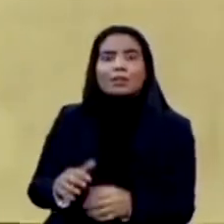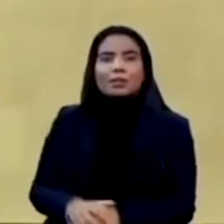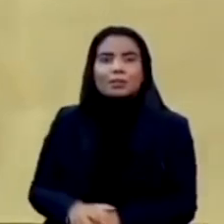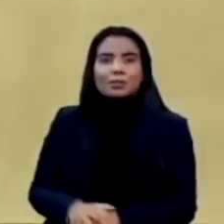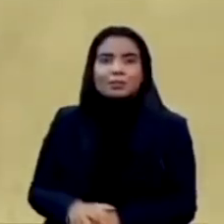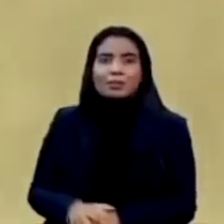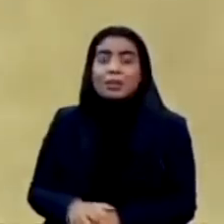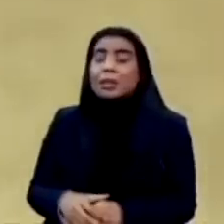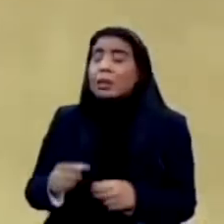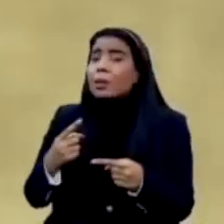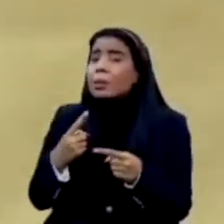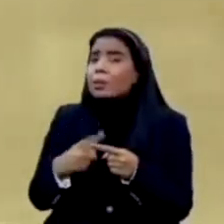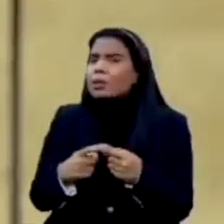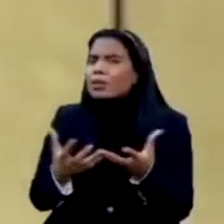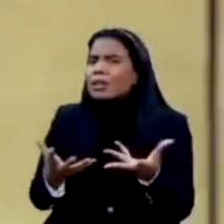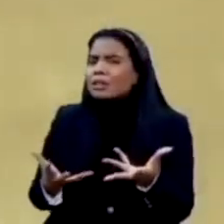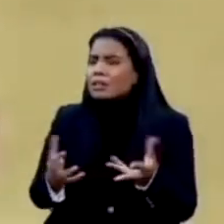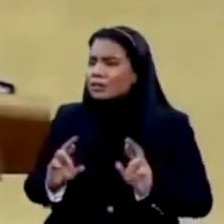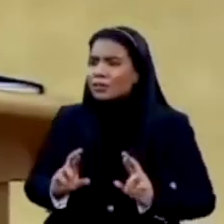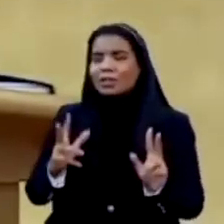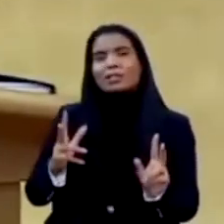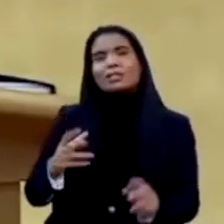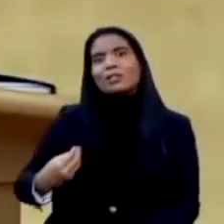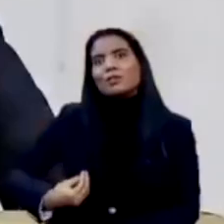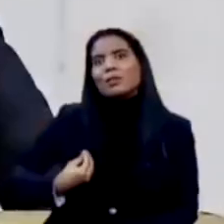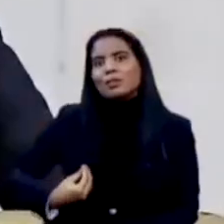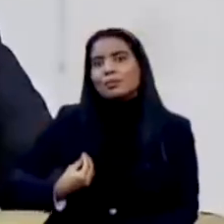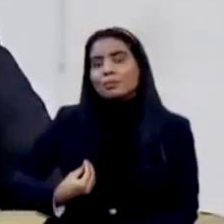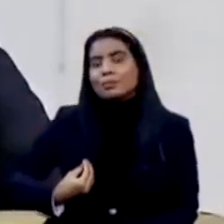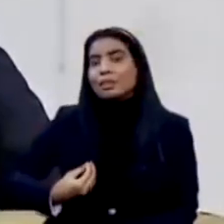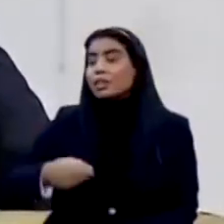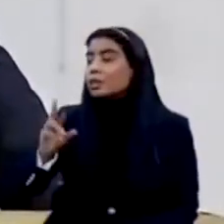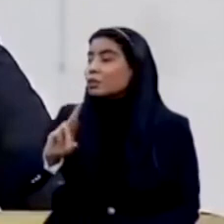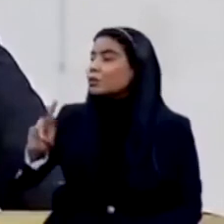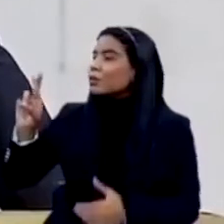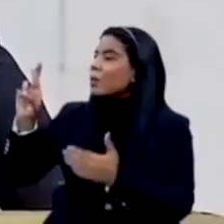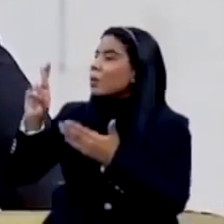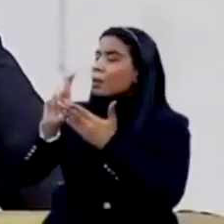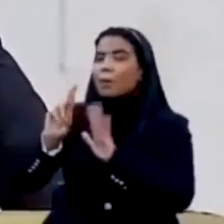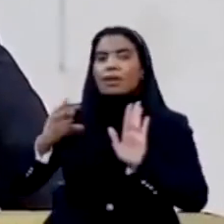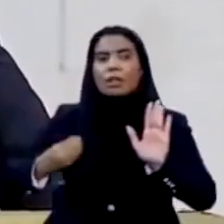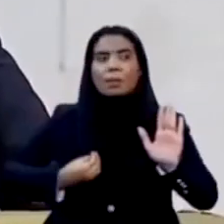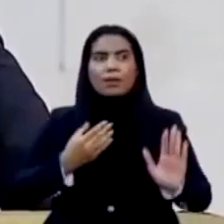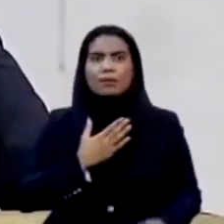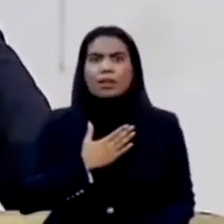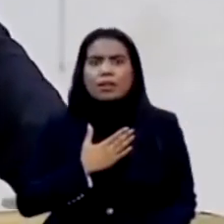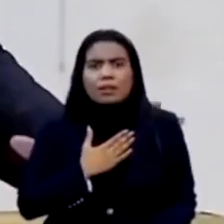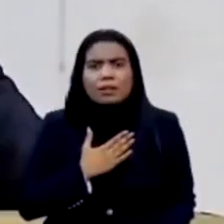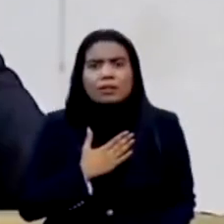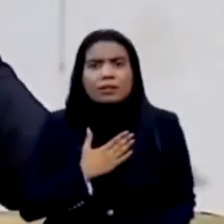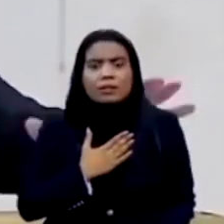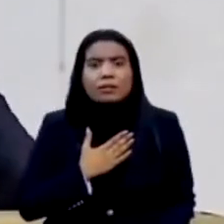porque yo quiero ver esa diferencia que el señor promete mi vida no se engañe